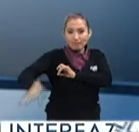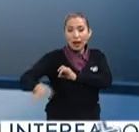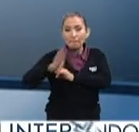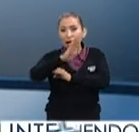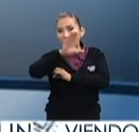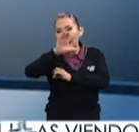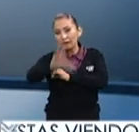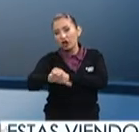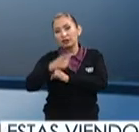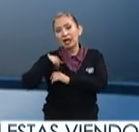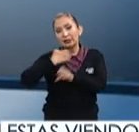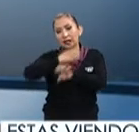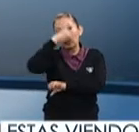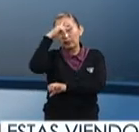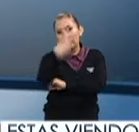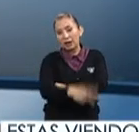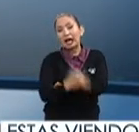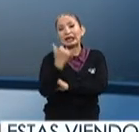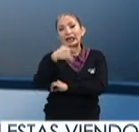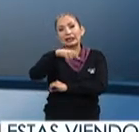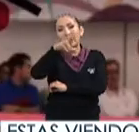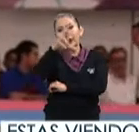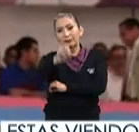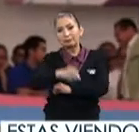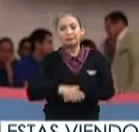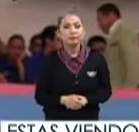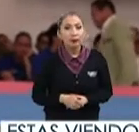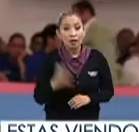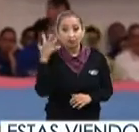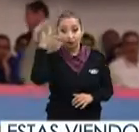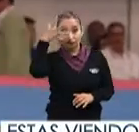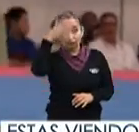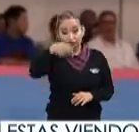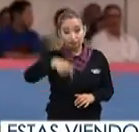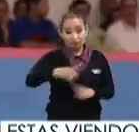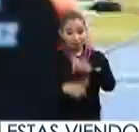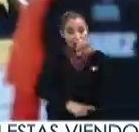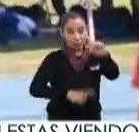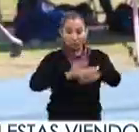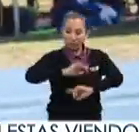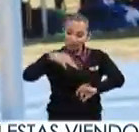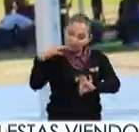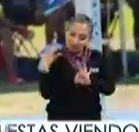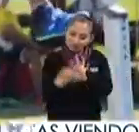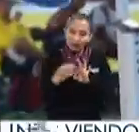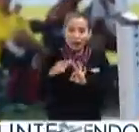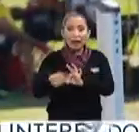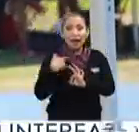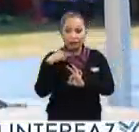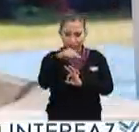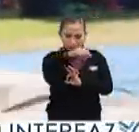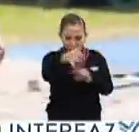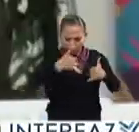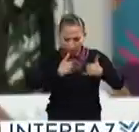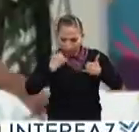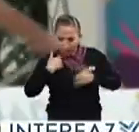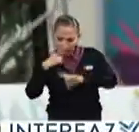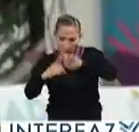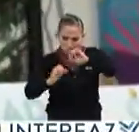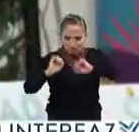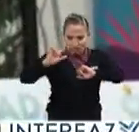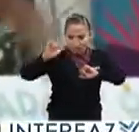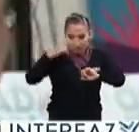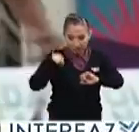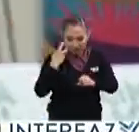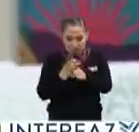Baja California, Estado de México y Quintana Roo. El futuro de nuestro deporte ya está aquí. Las grandes promesas atléticas ya